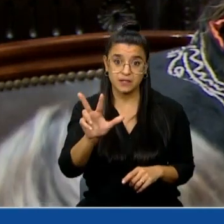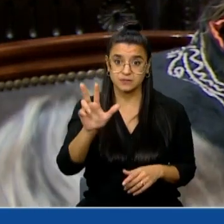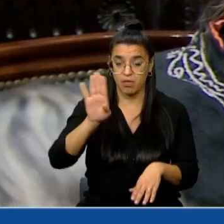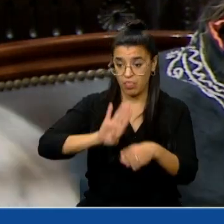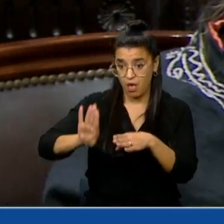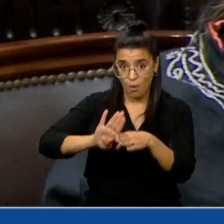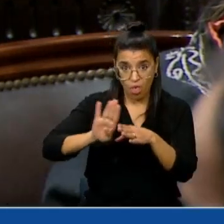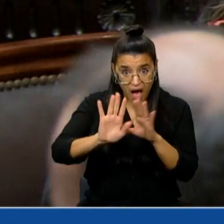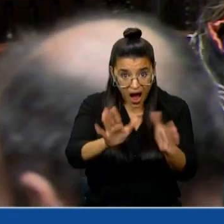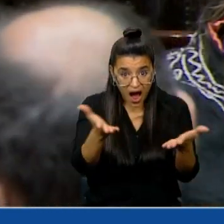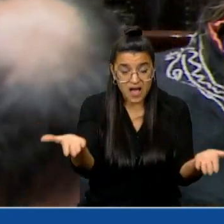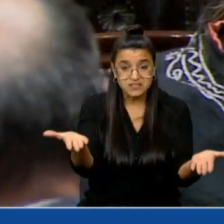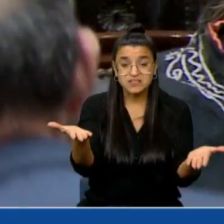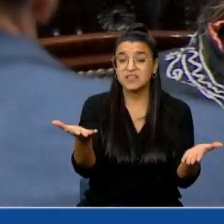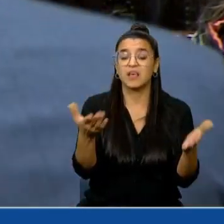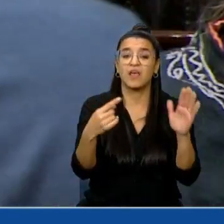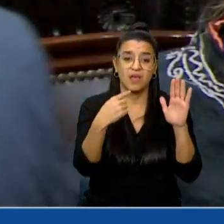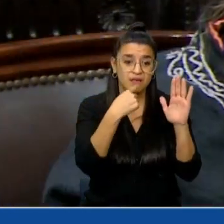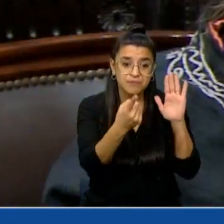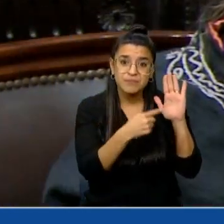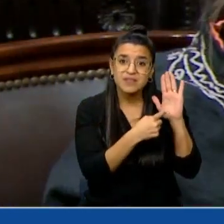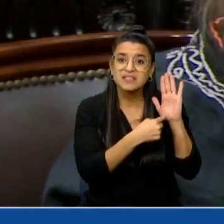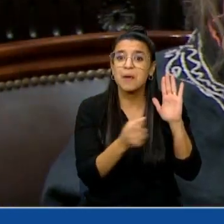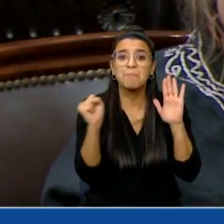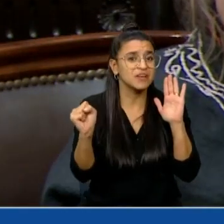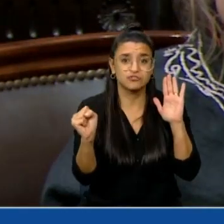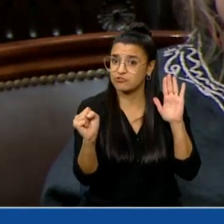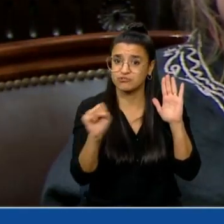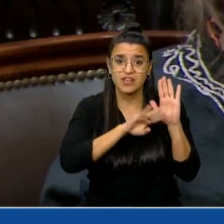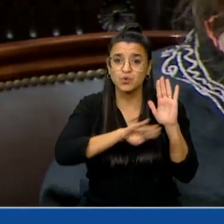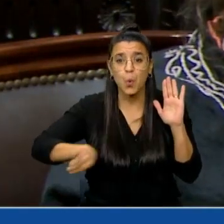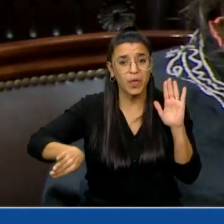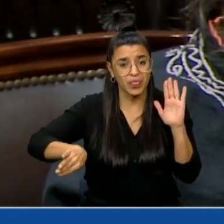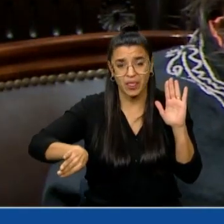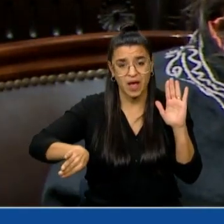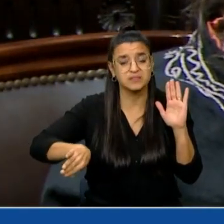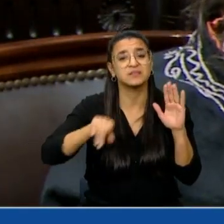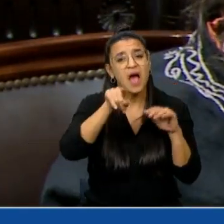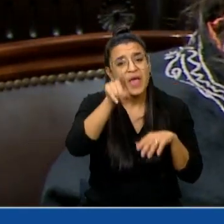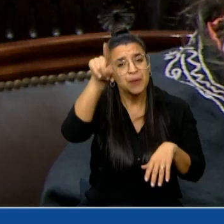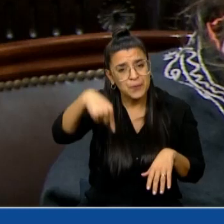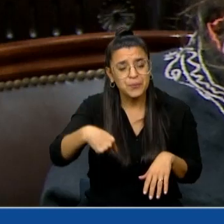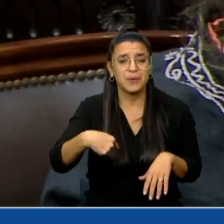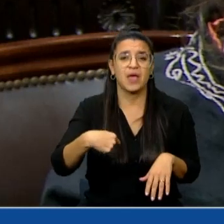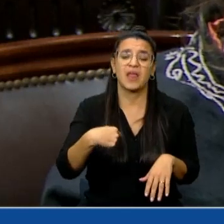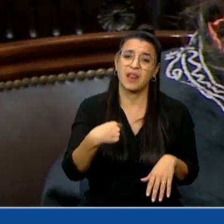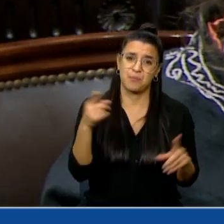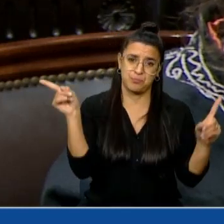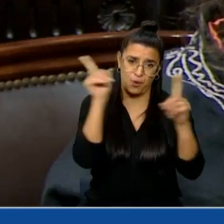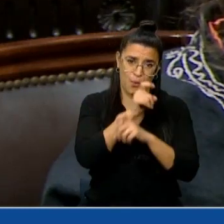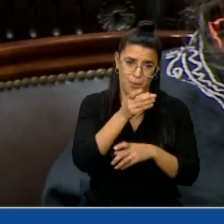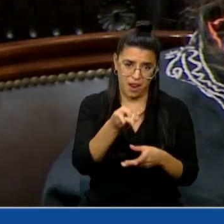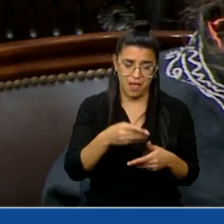deudas excluidas de la especificación. Y es aquí donde se presenta el